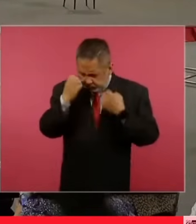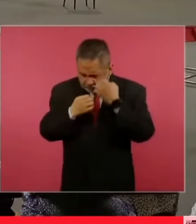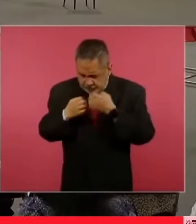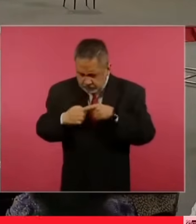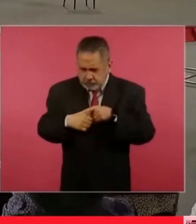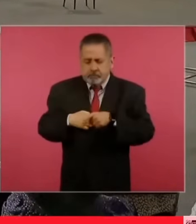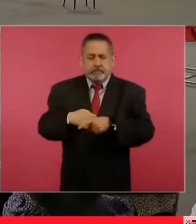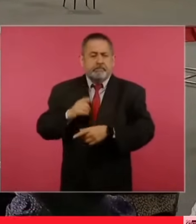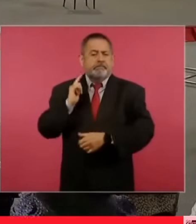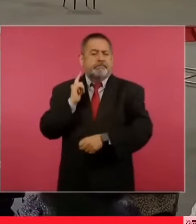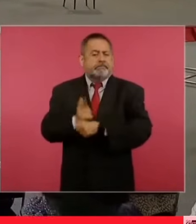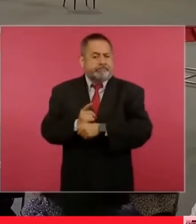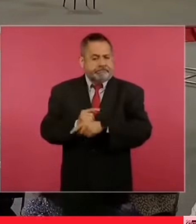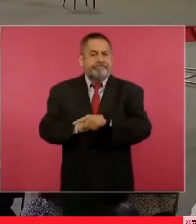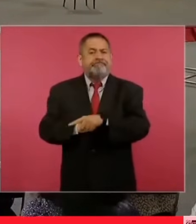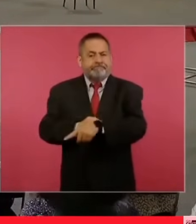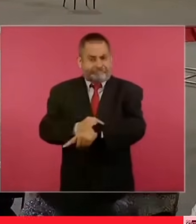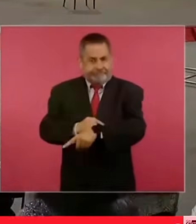señor